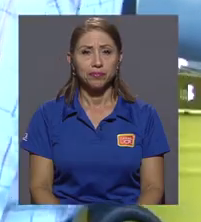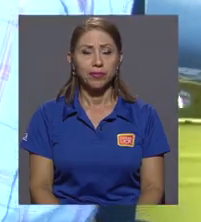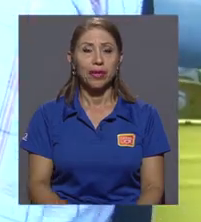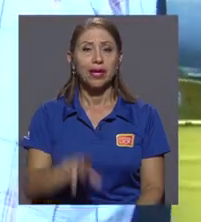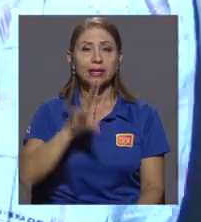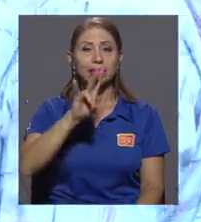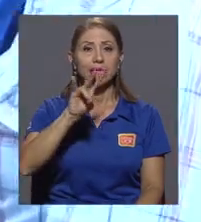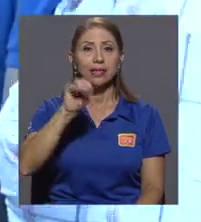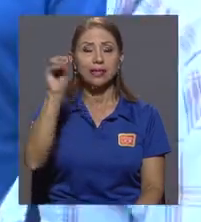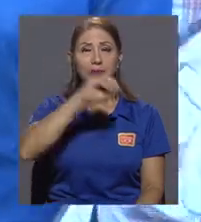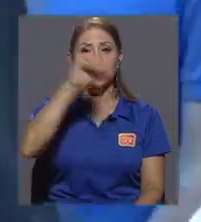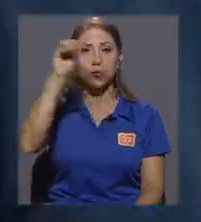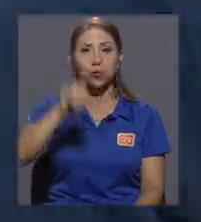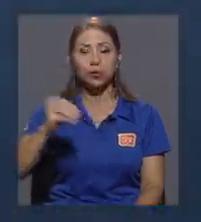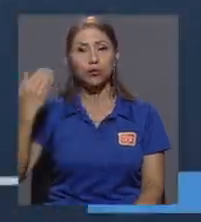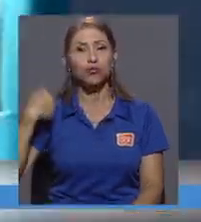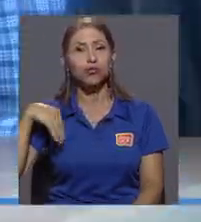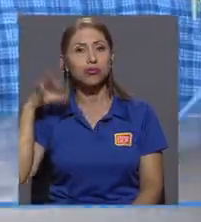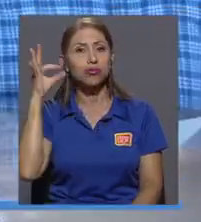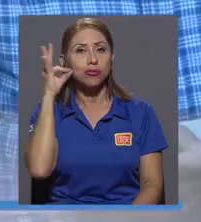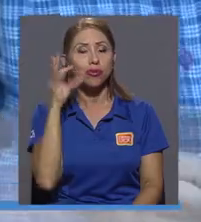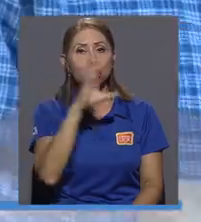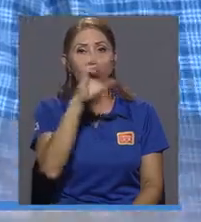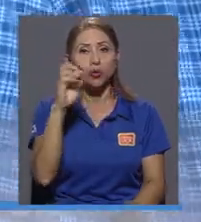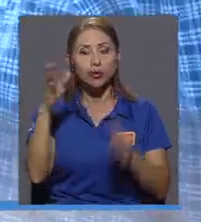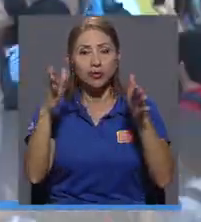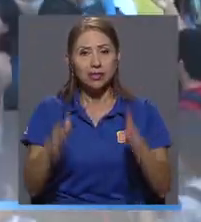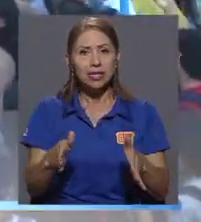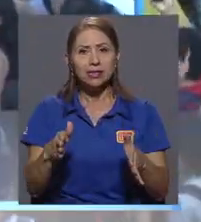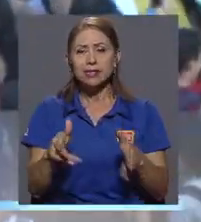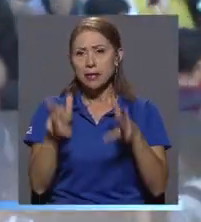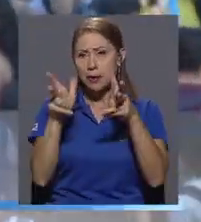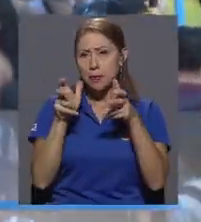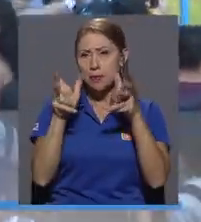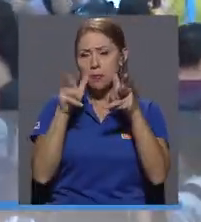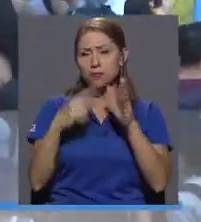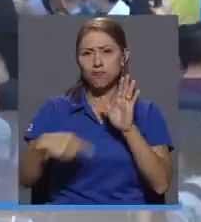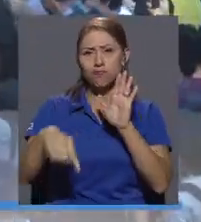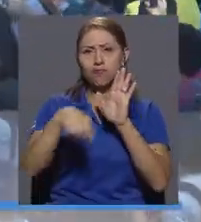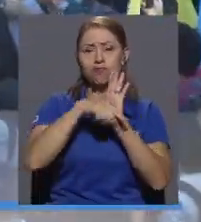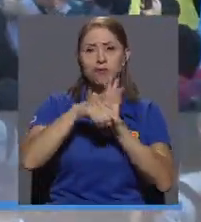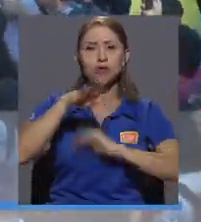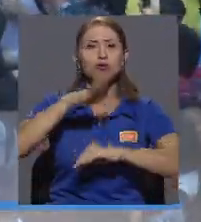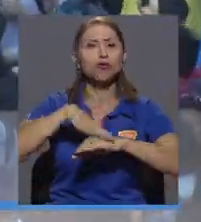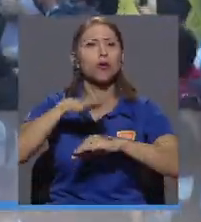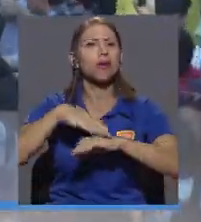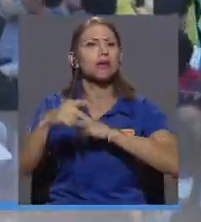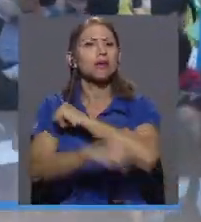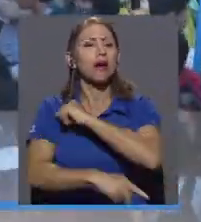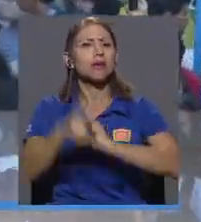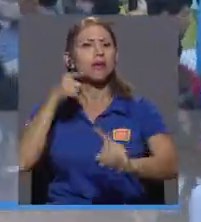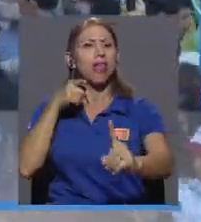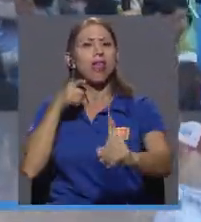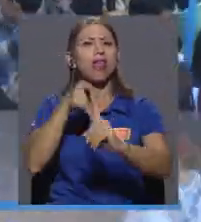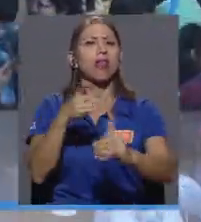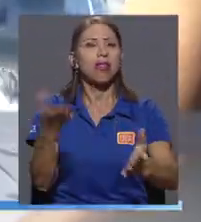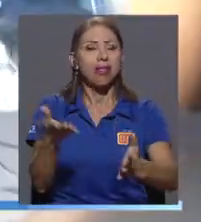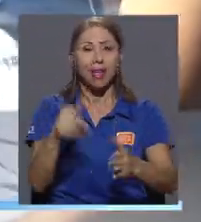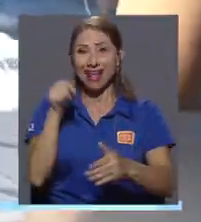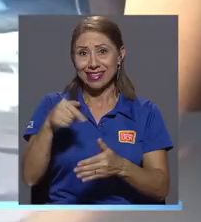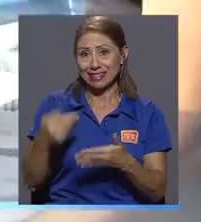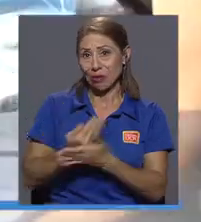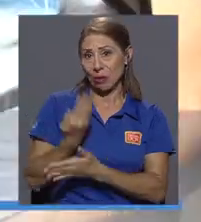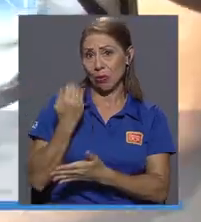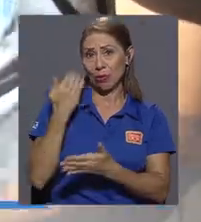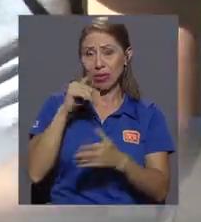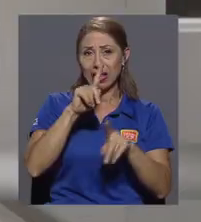un 70% de los y las costarricenses tienen una percepción negativa sobre el rumbo del país. Así lo revela la más reciente